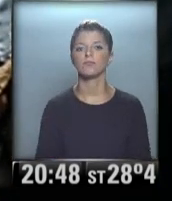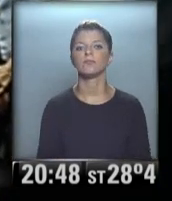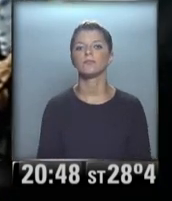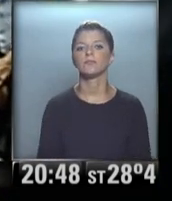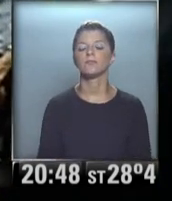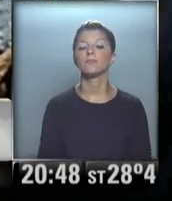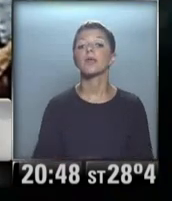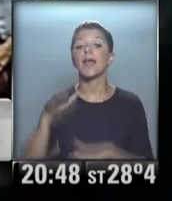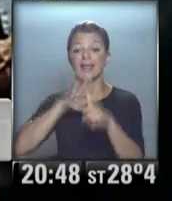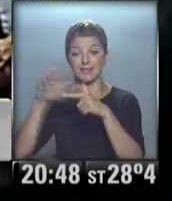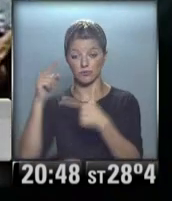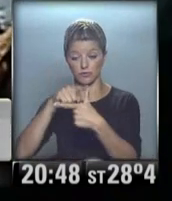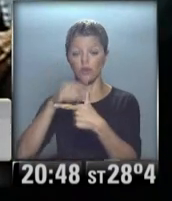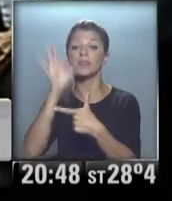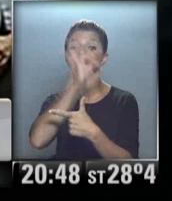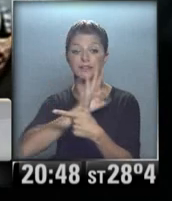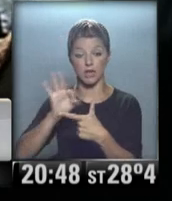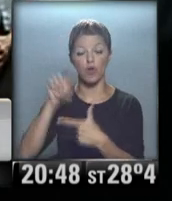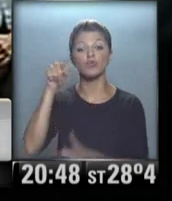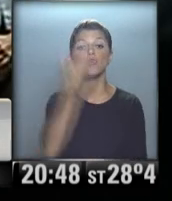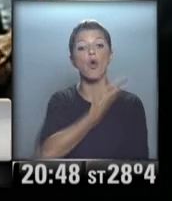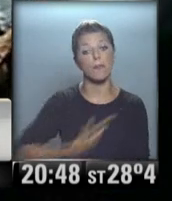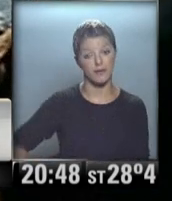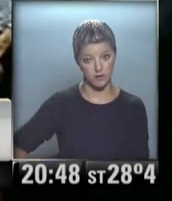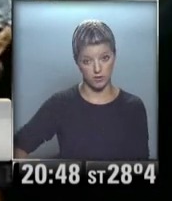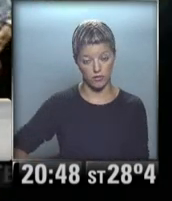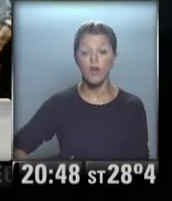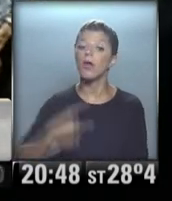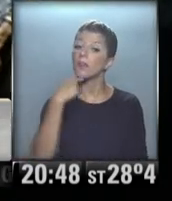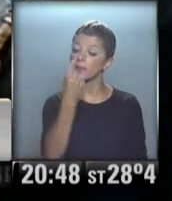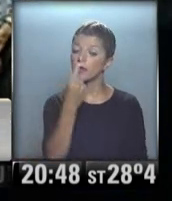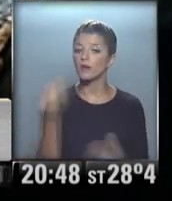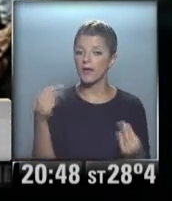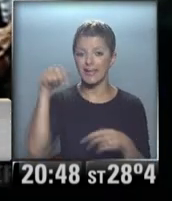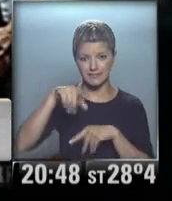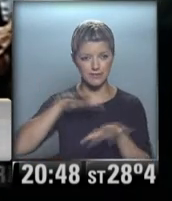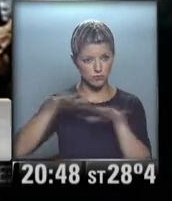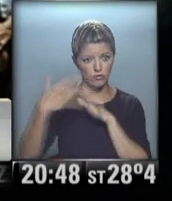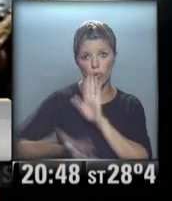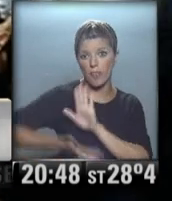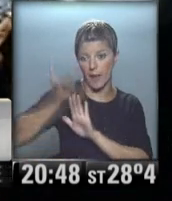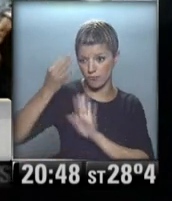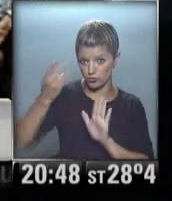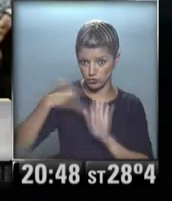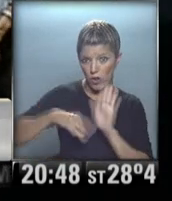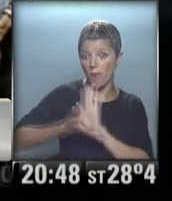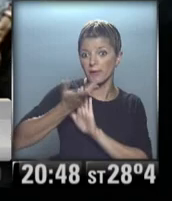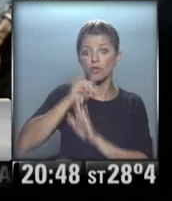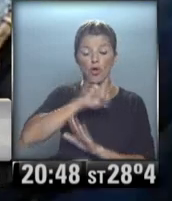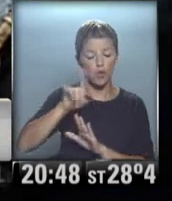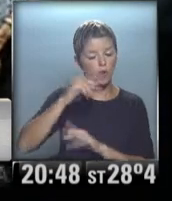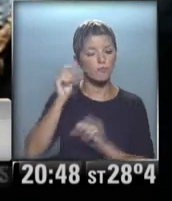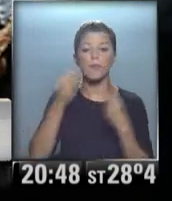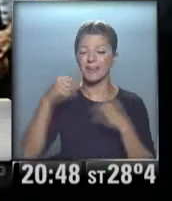en el caso de chaco el gobernador a cargo juan carlos bacileff dijo que no reconocerá el aumento porque fue obtenido por presión